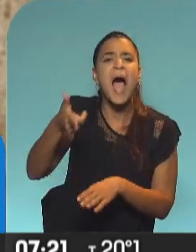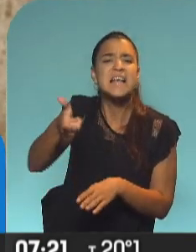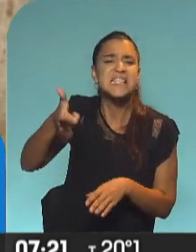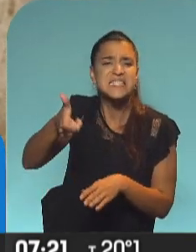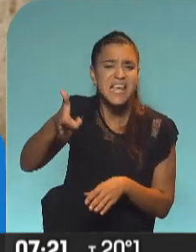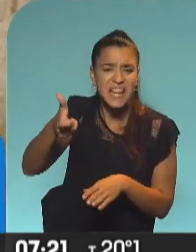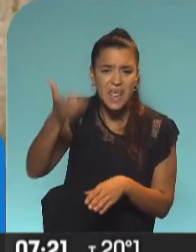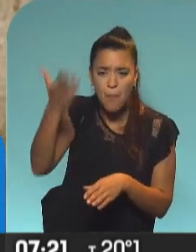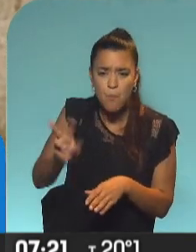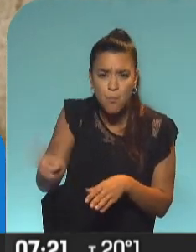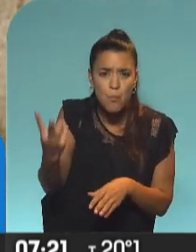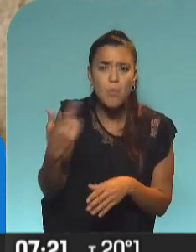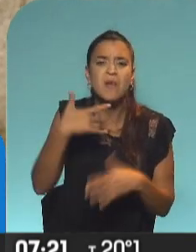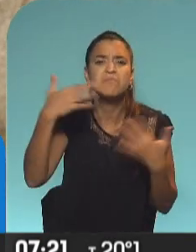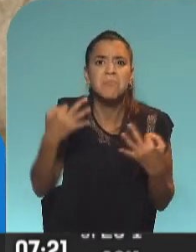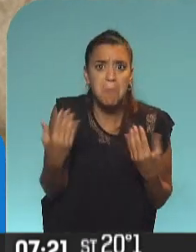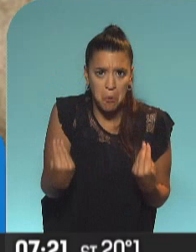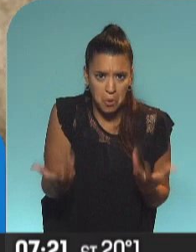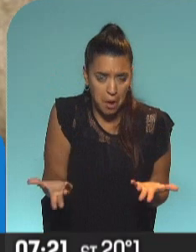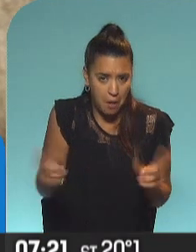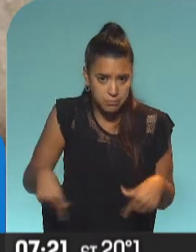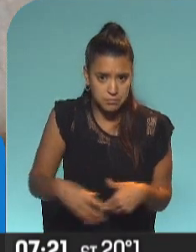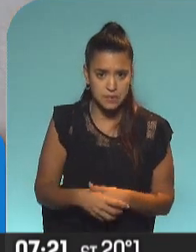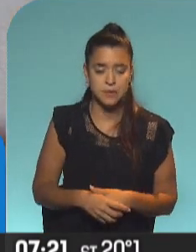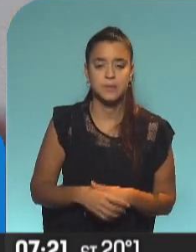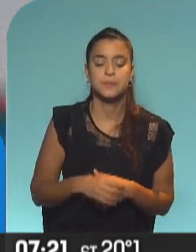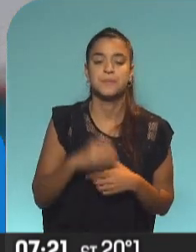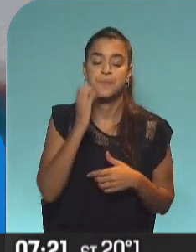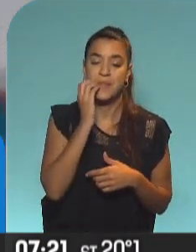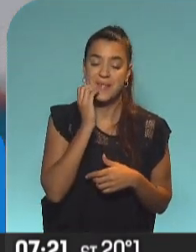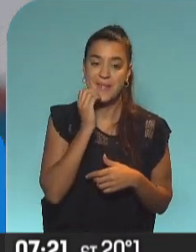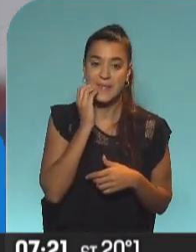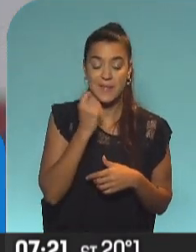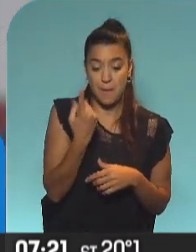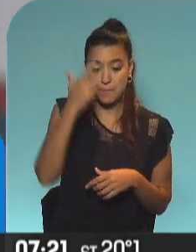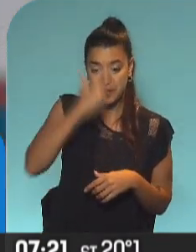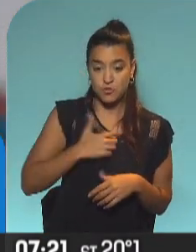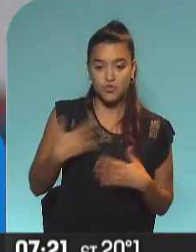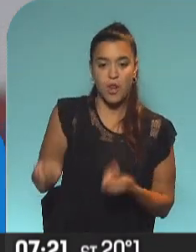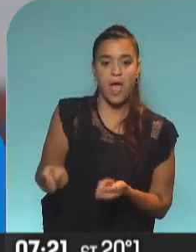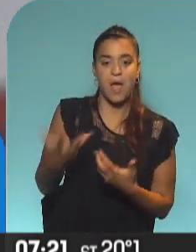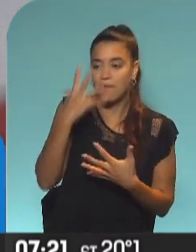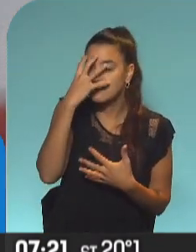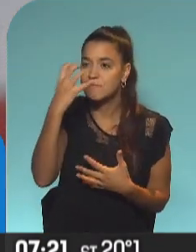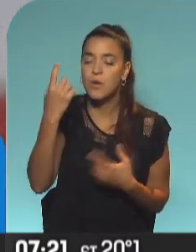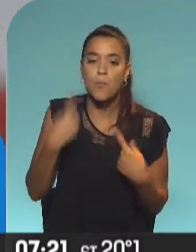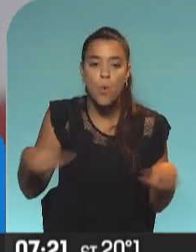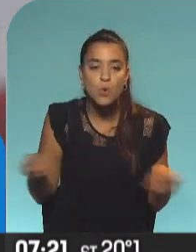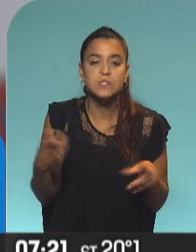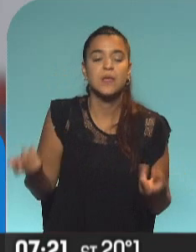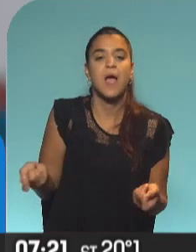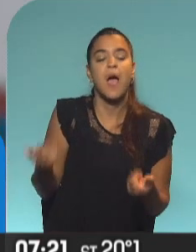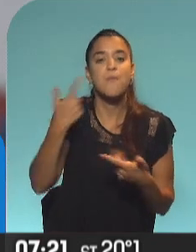ninguna razón valedera fue alguien que me indujo a hacer música alguien que me mostró un camino